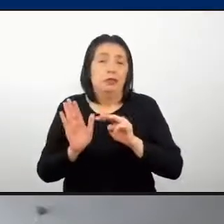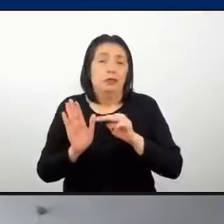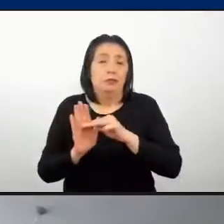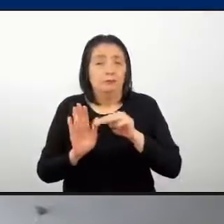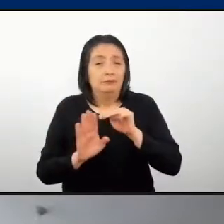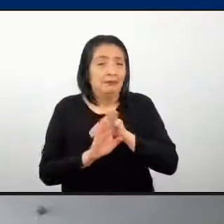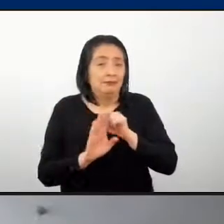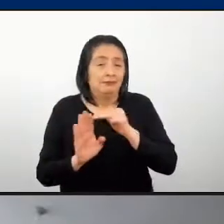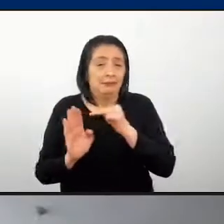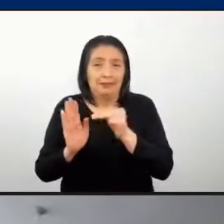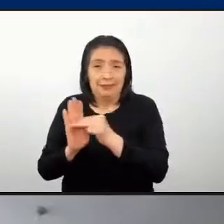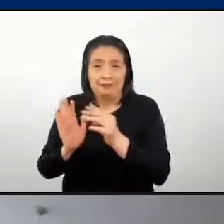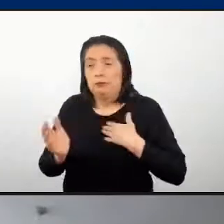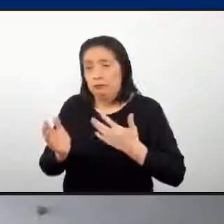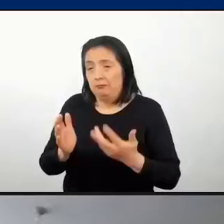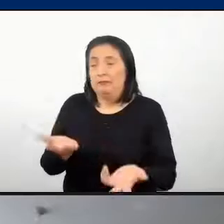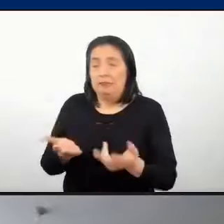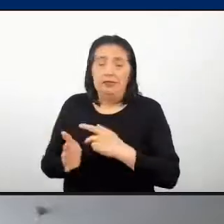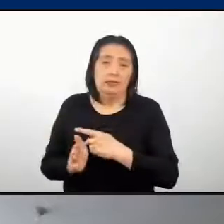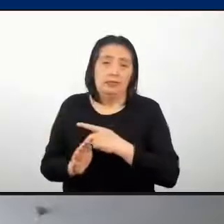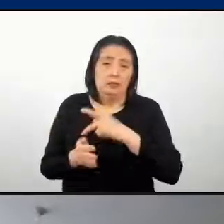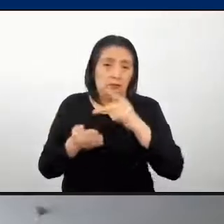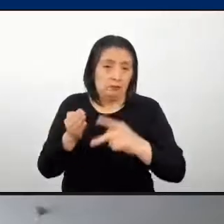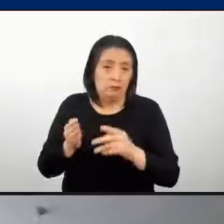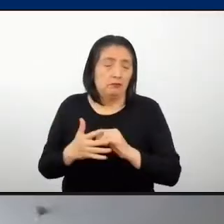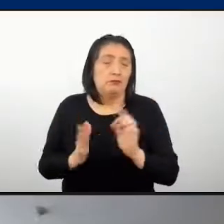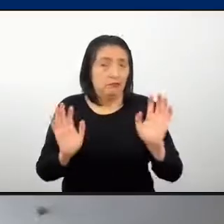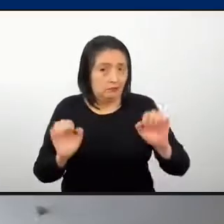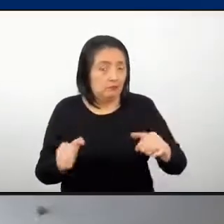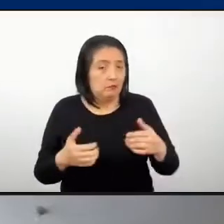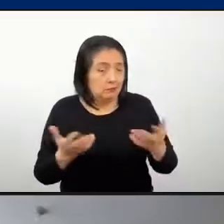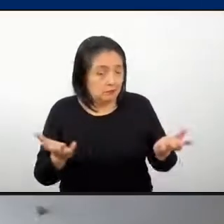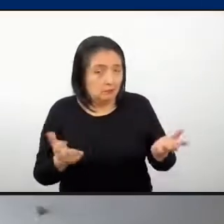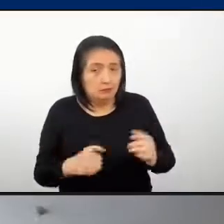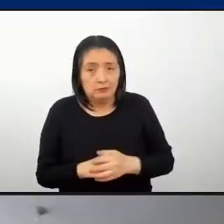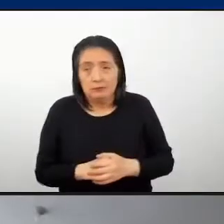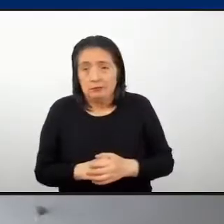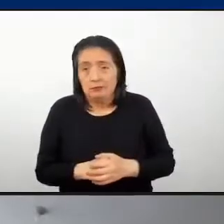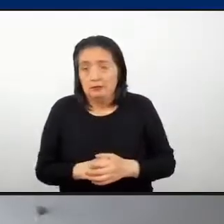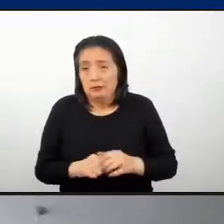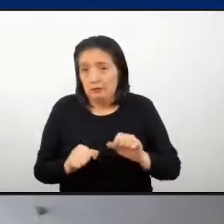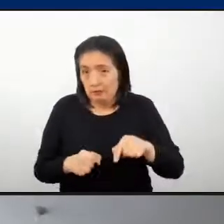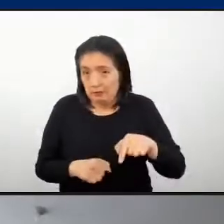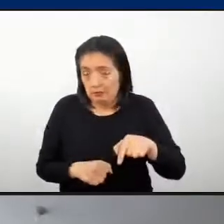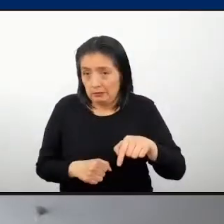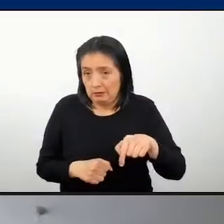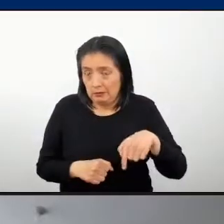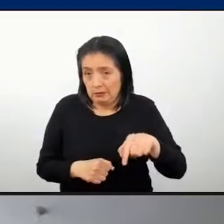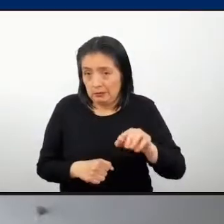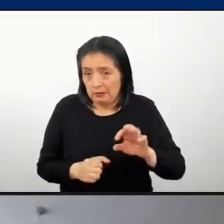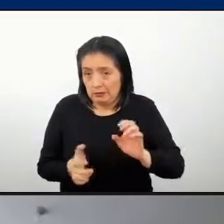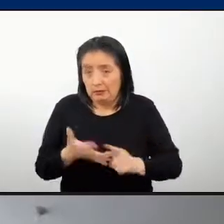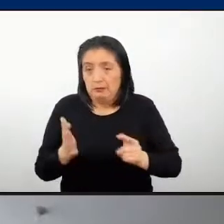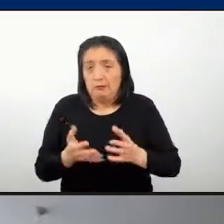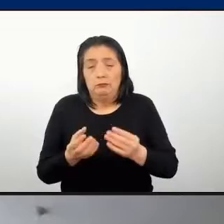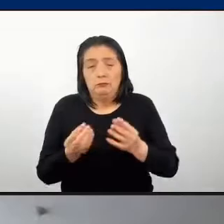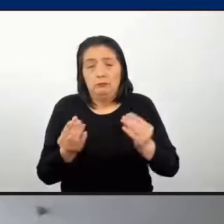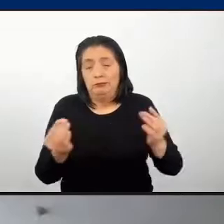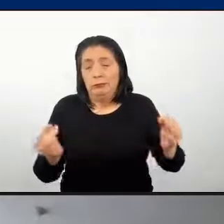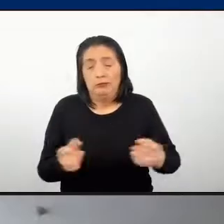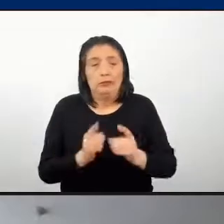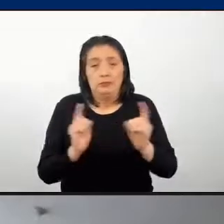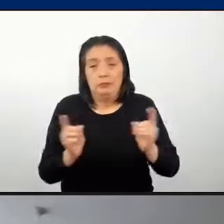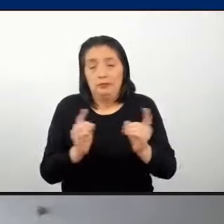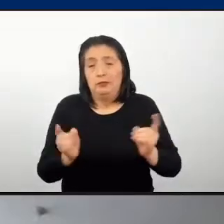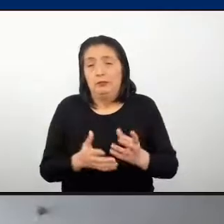mi profesión. Yo digo, este enero que viene vamos a tener miles de divorcios y miles